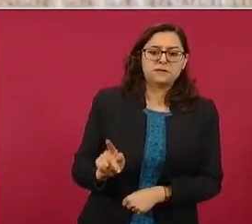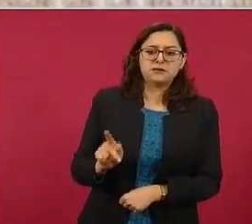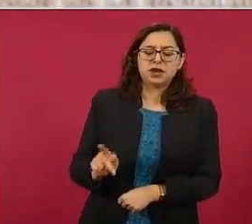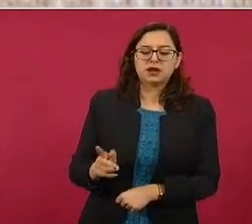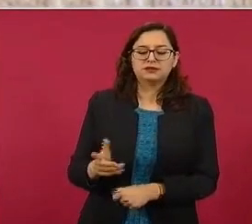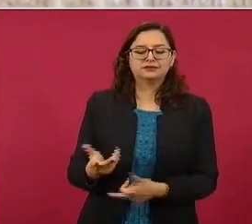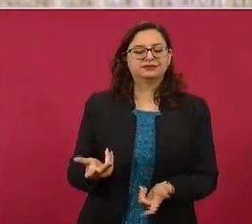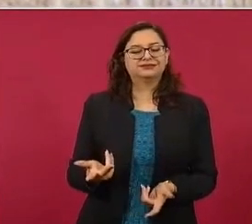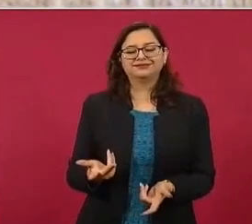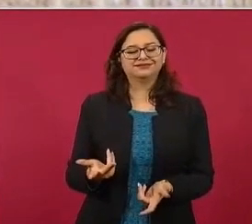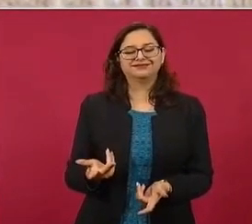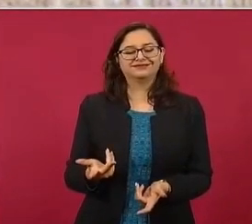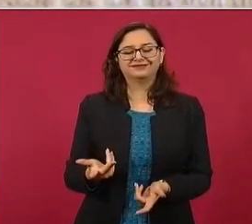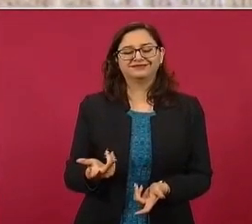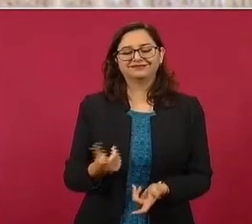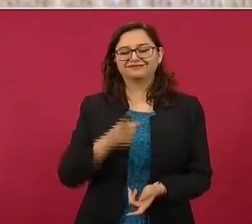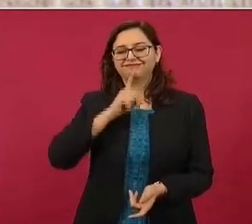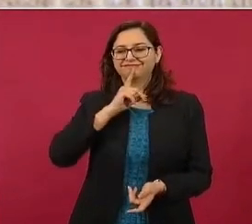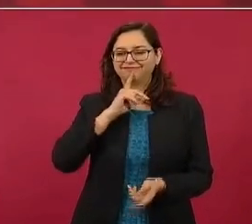con la política robalera,